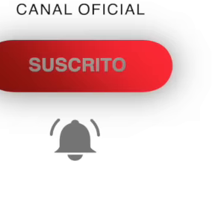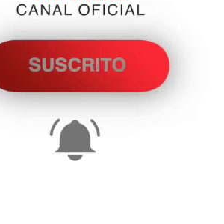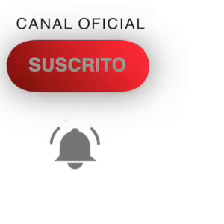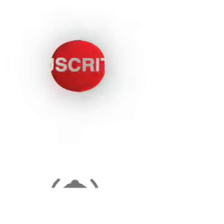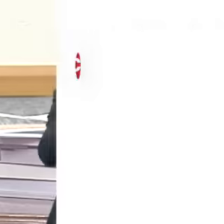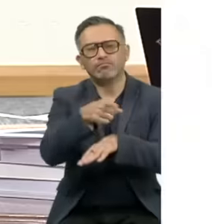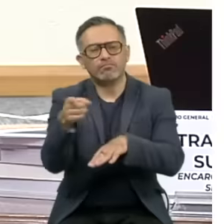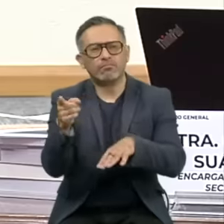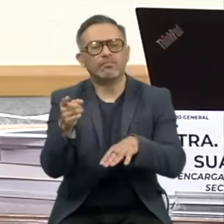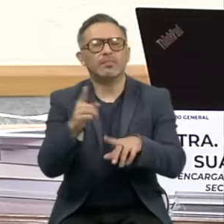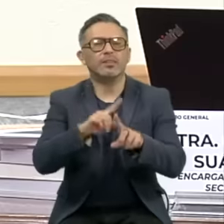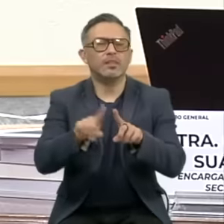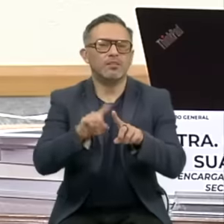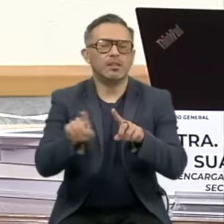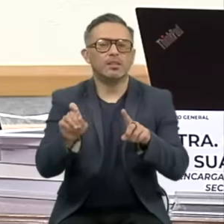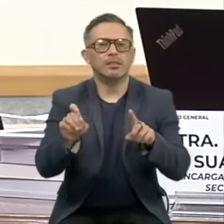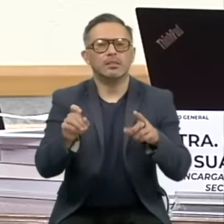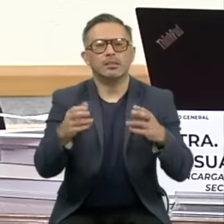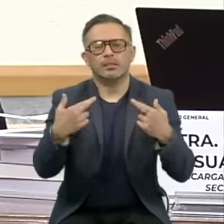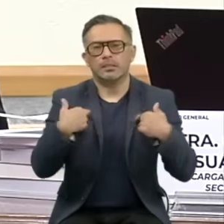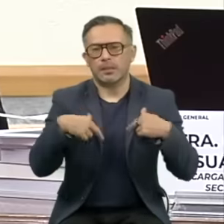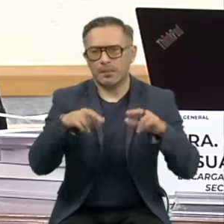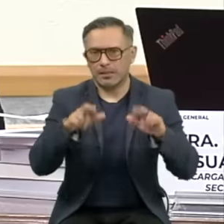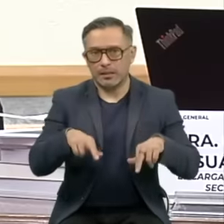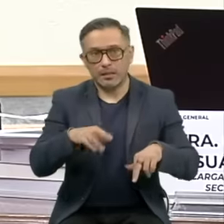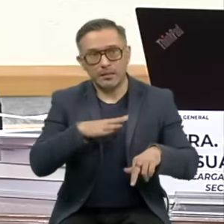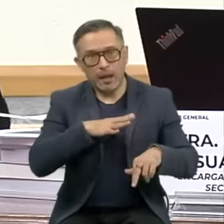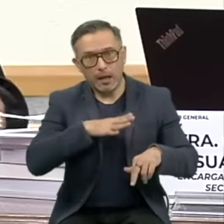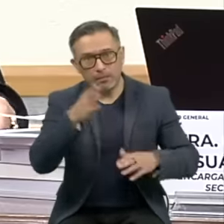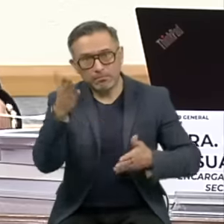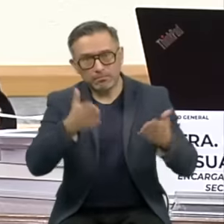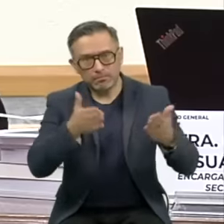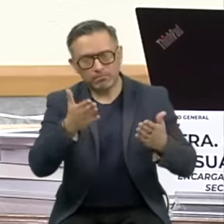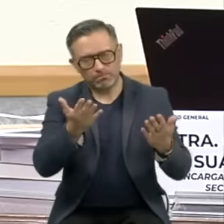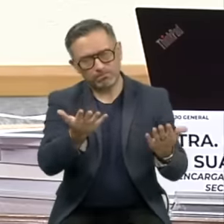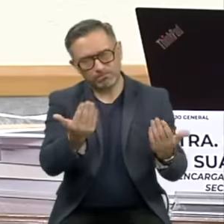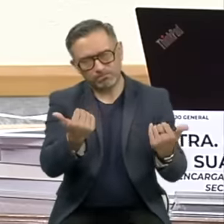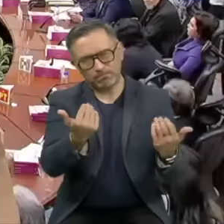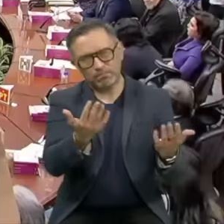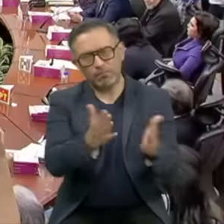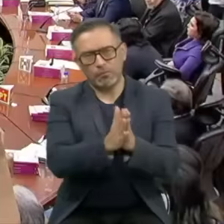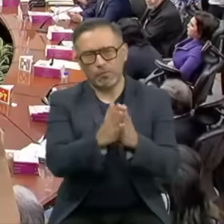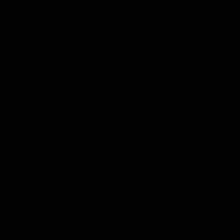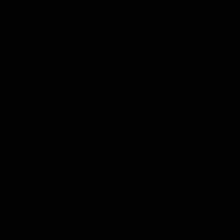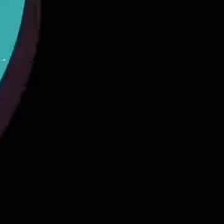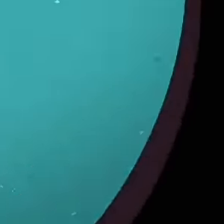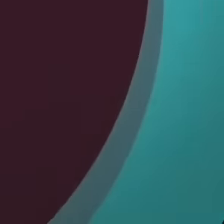de cada uno de los representantes que se encuentran presentes en esta sesión.